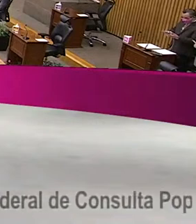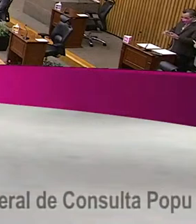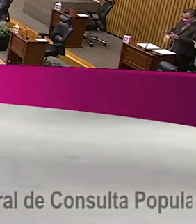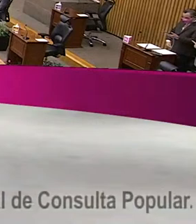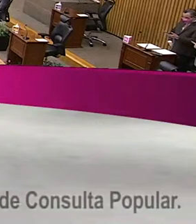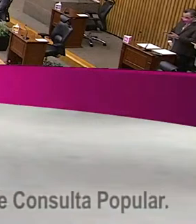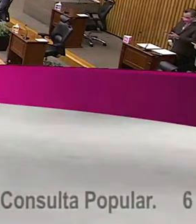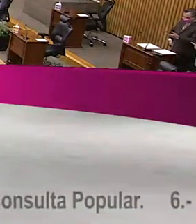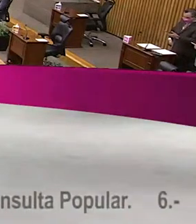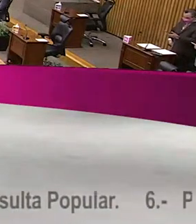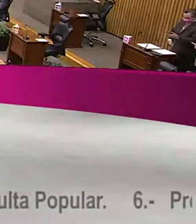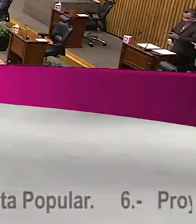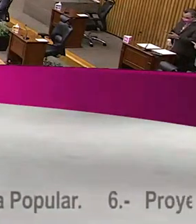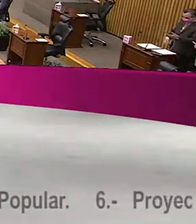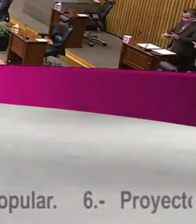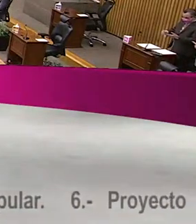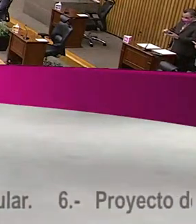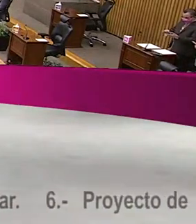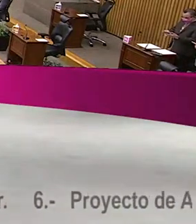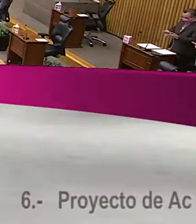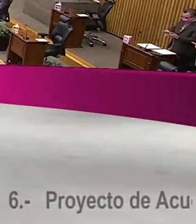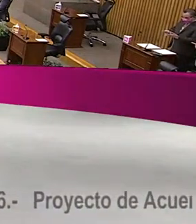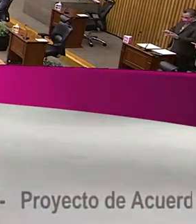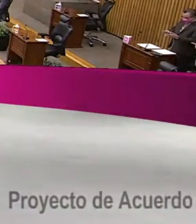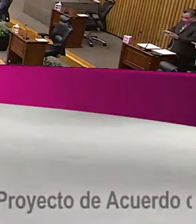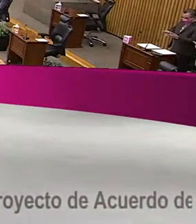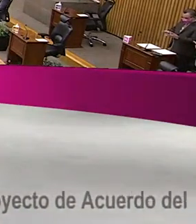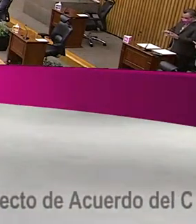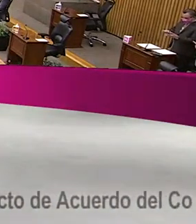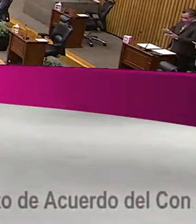en el mundo nada